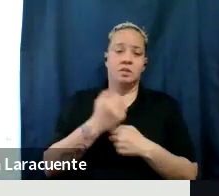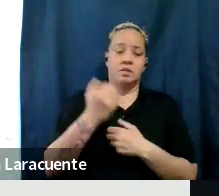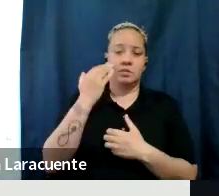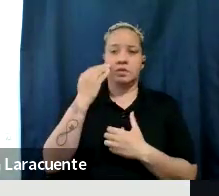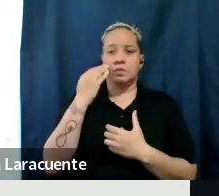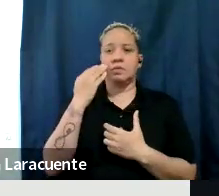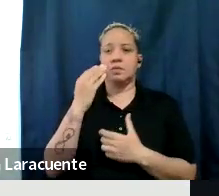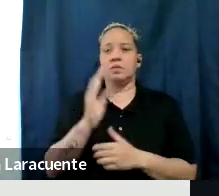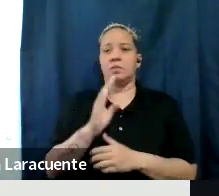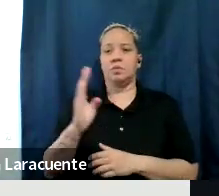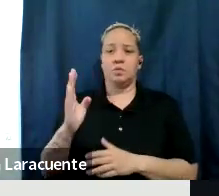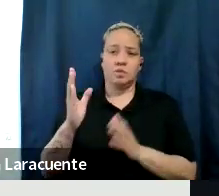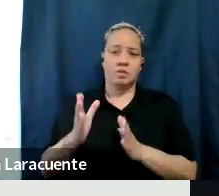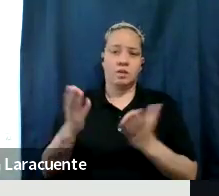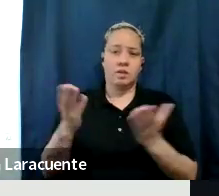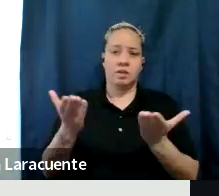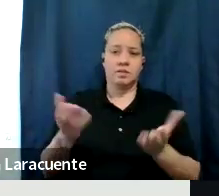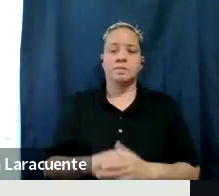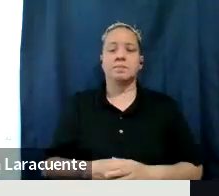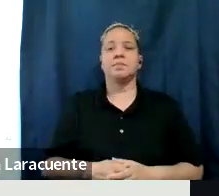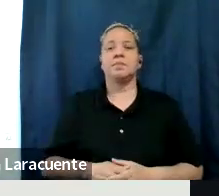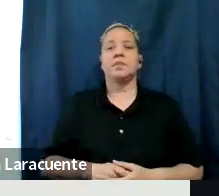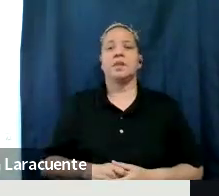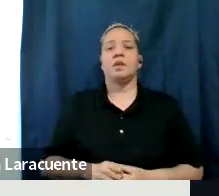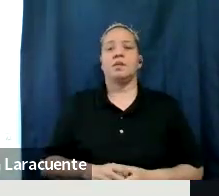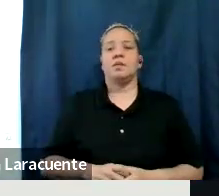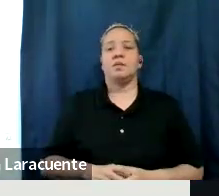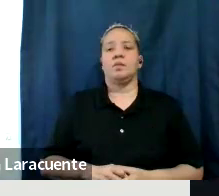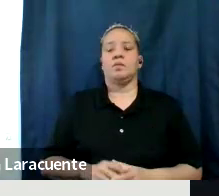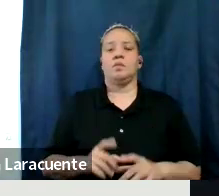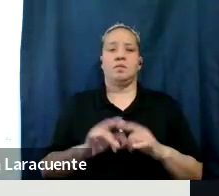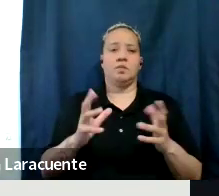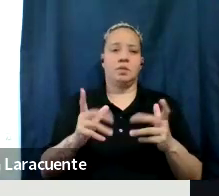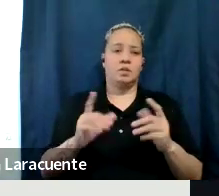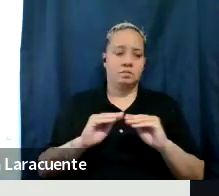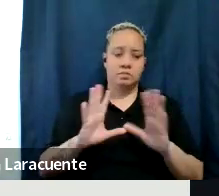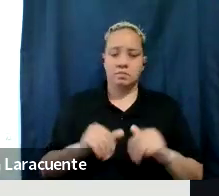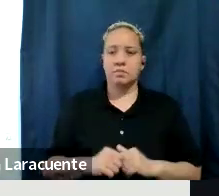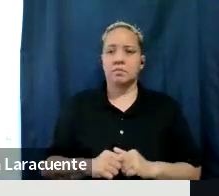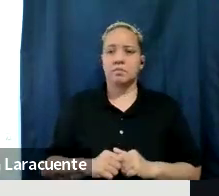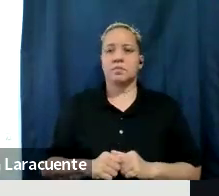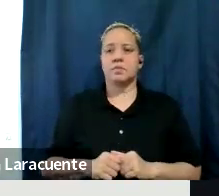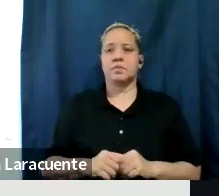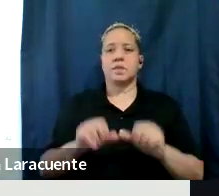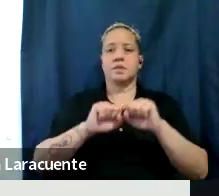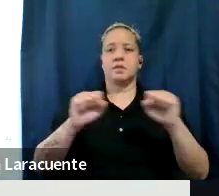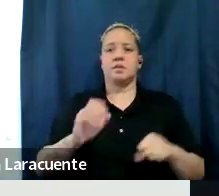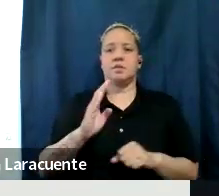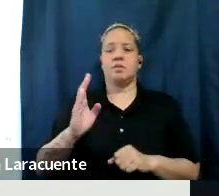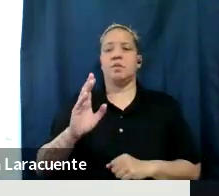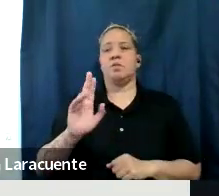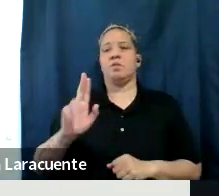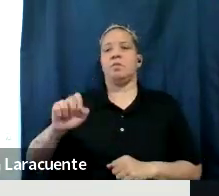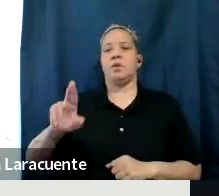los bibliotecarios aquí presentes, pero quiero decir muy alto y muy claro que el sistema de bibliotecas de la UPR,